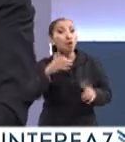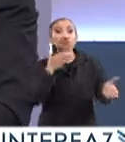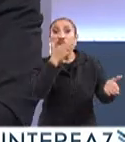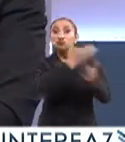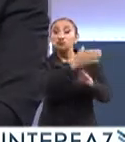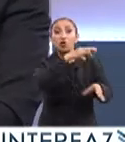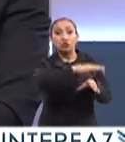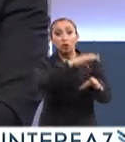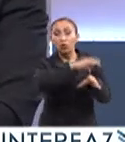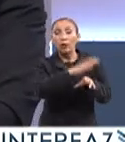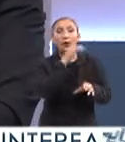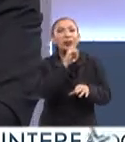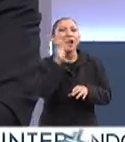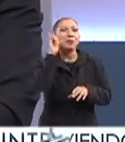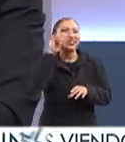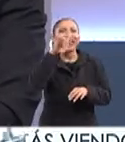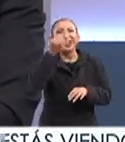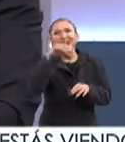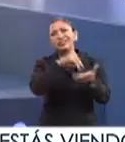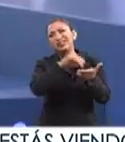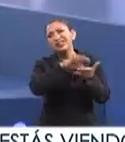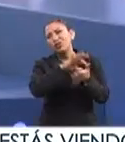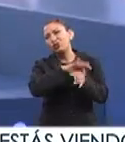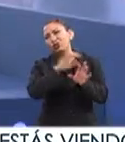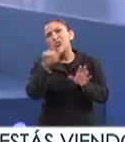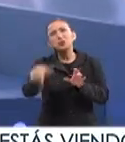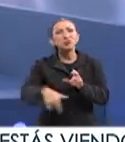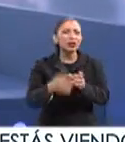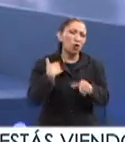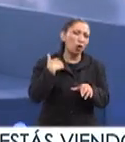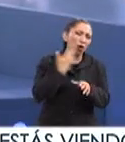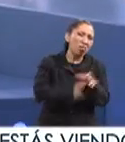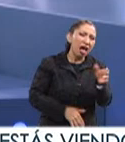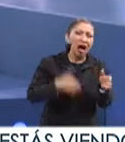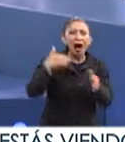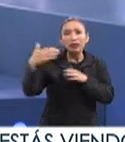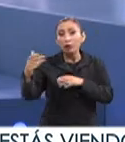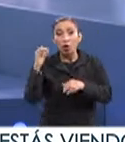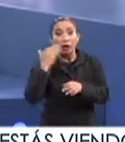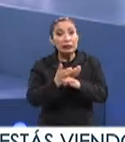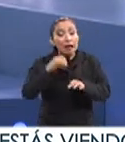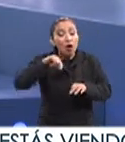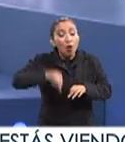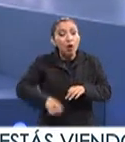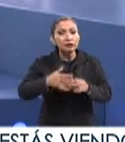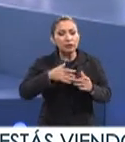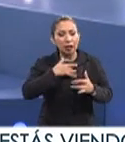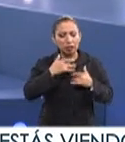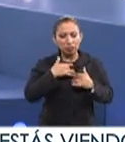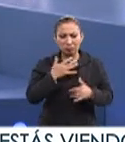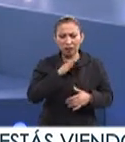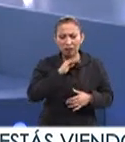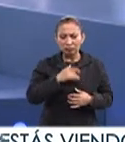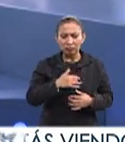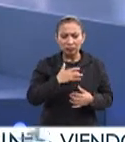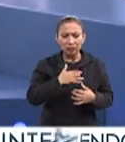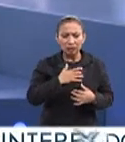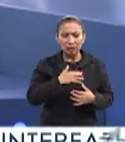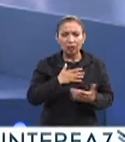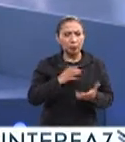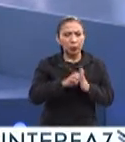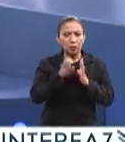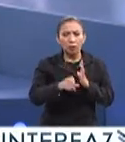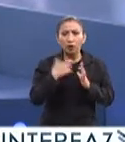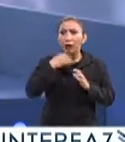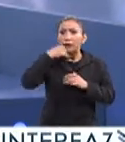inmediato. Es decir, no puedo decir, mañana me toca cita con mi otro médico. Exacto. No, si en ese momento yo tengo estas molestias, ya sea